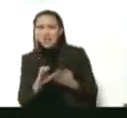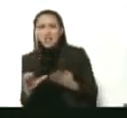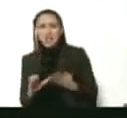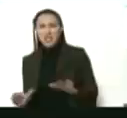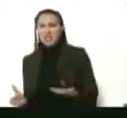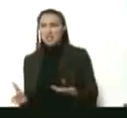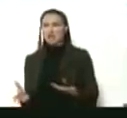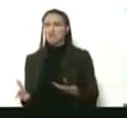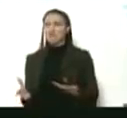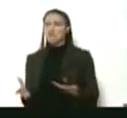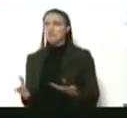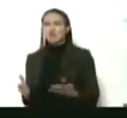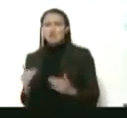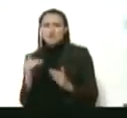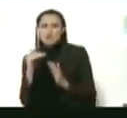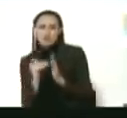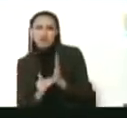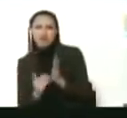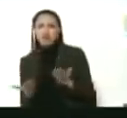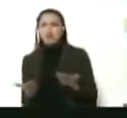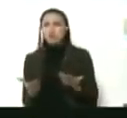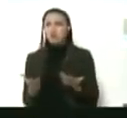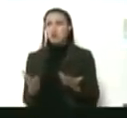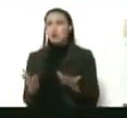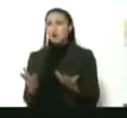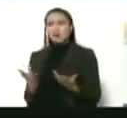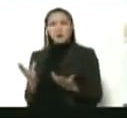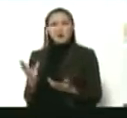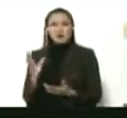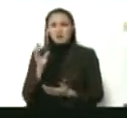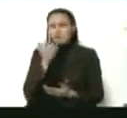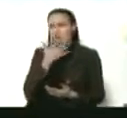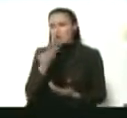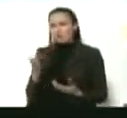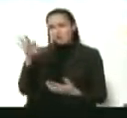muy jojotas, no tiene traducción al inglés ni al francés.